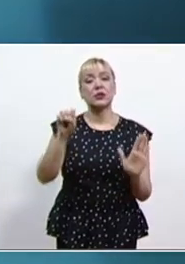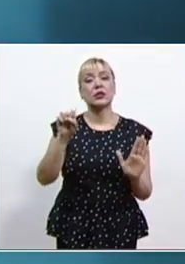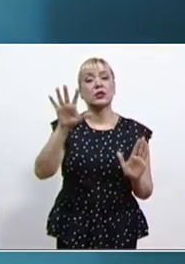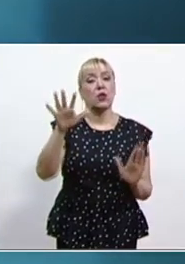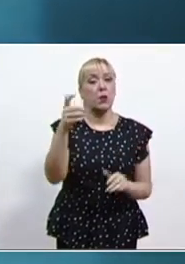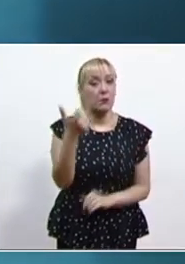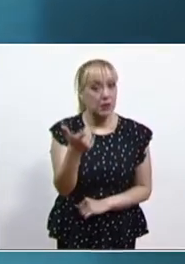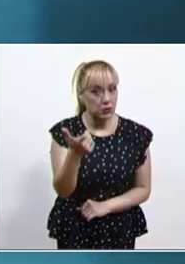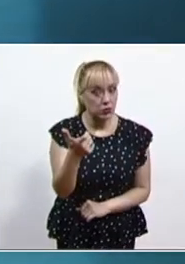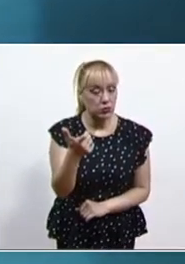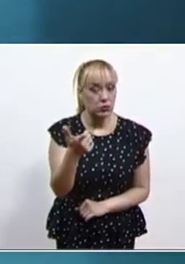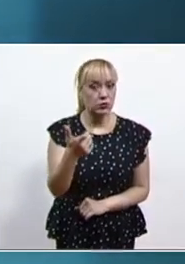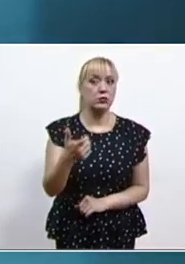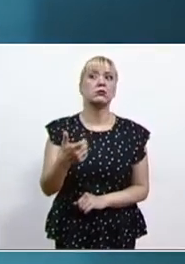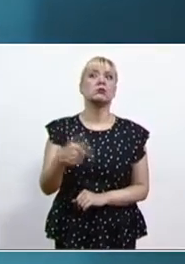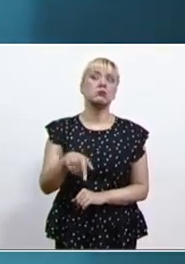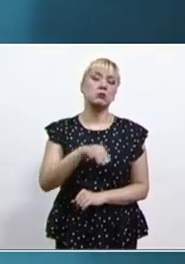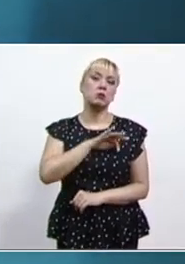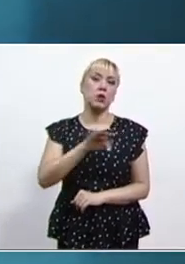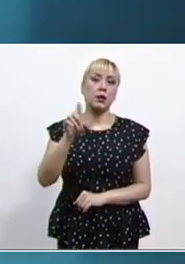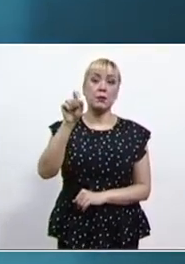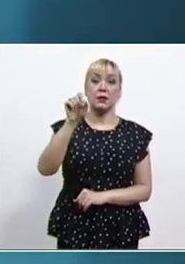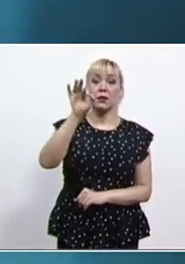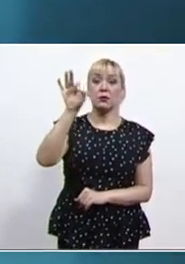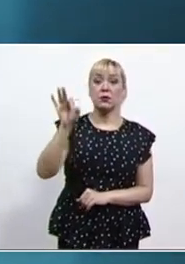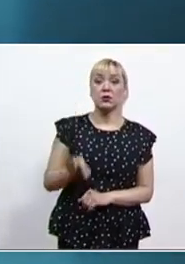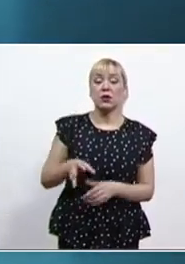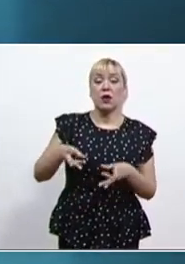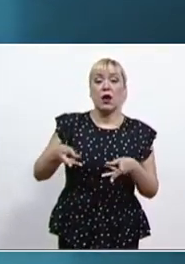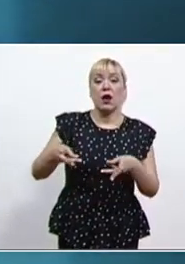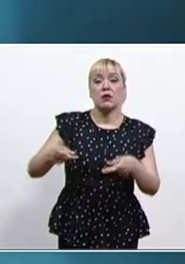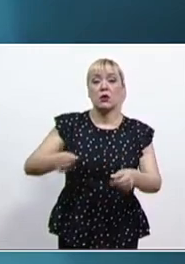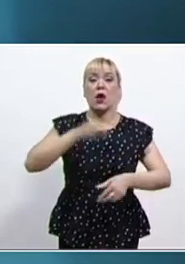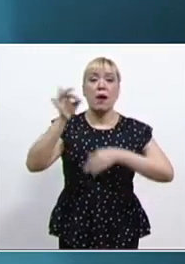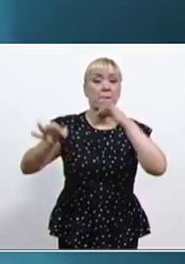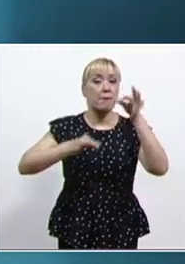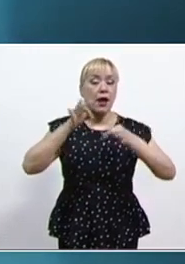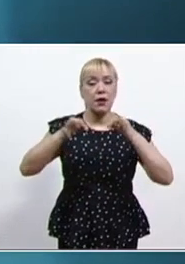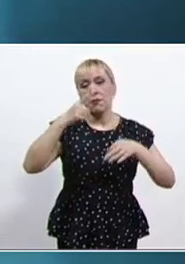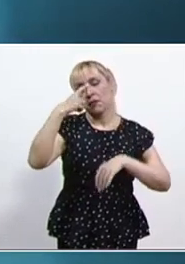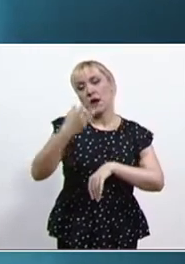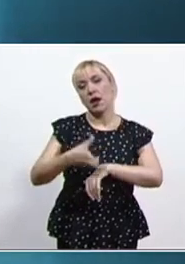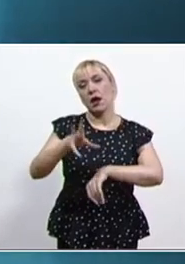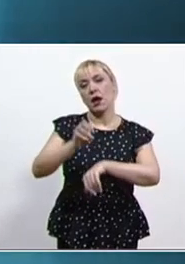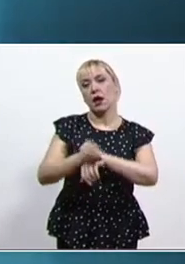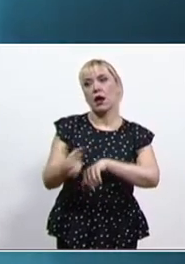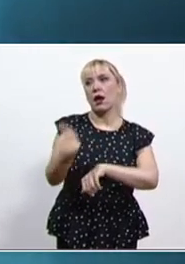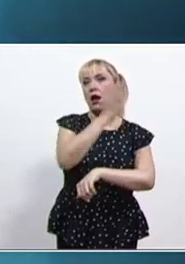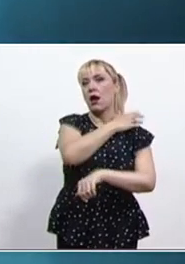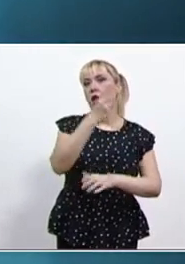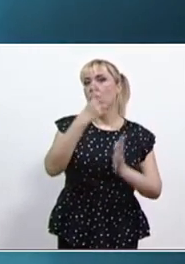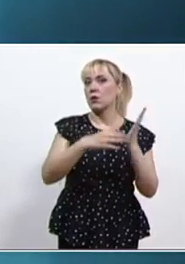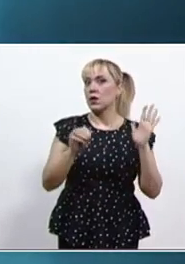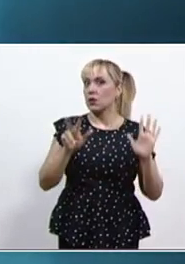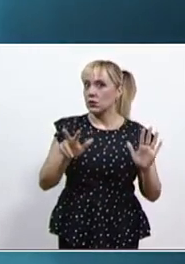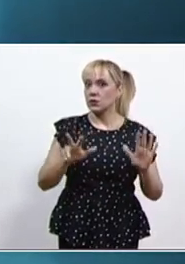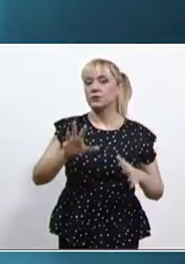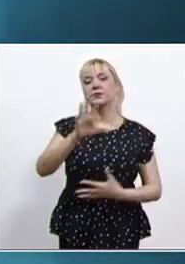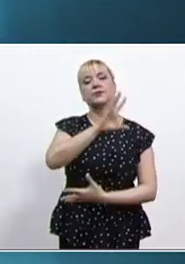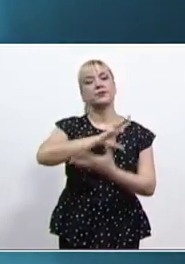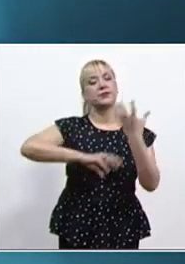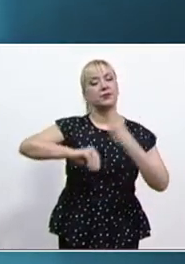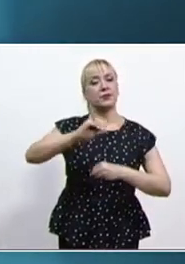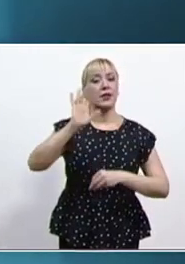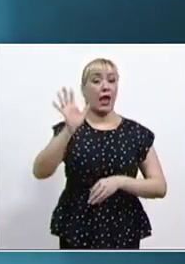85.926.665 pesos, cantidad que equivale al 20% del gasto de campaña que se autorizó en la elección de 2018. Mientras que en la